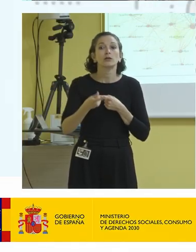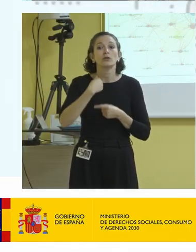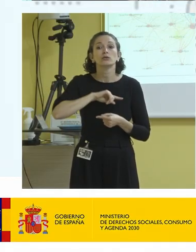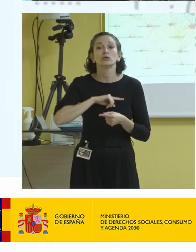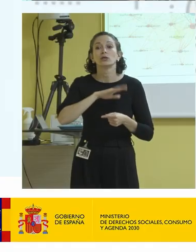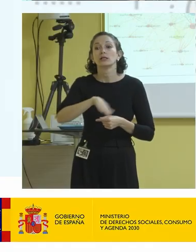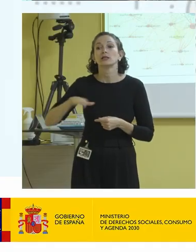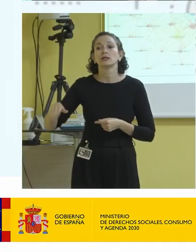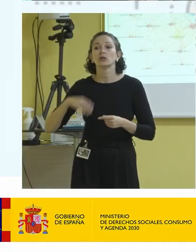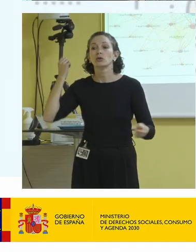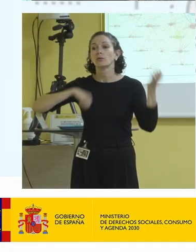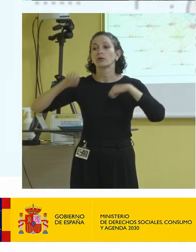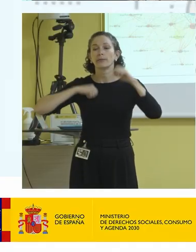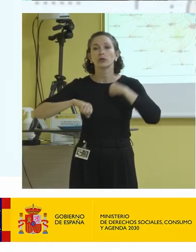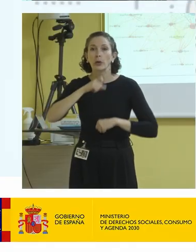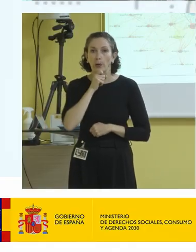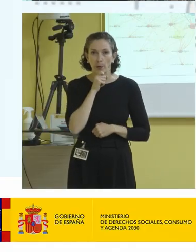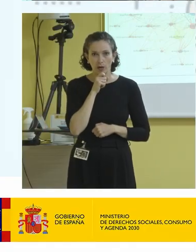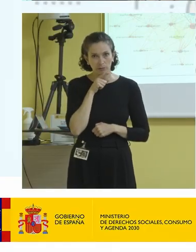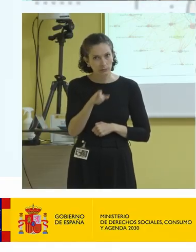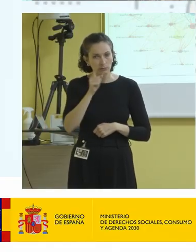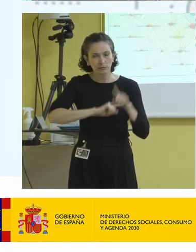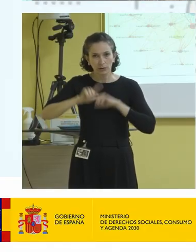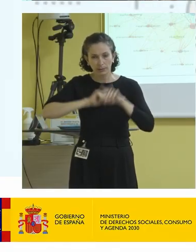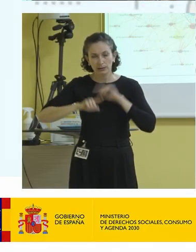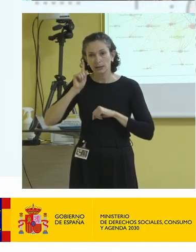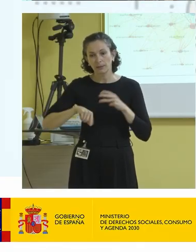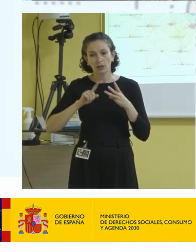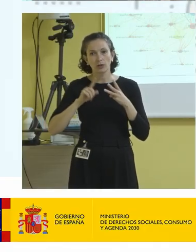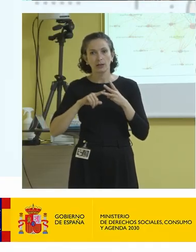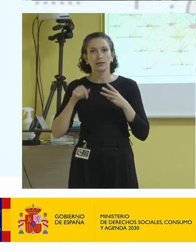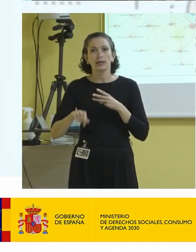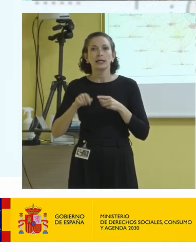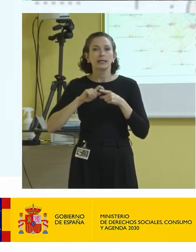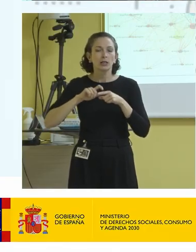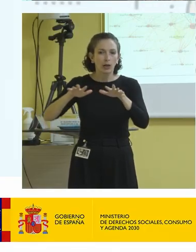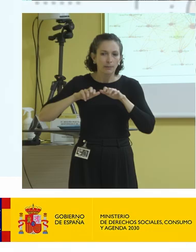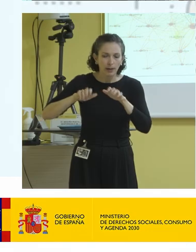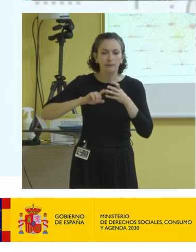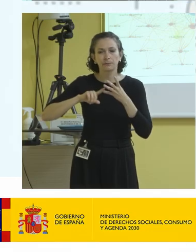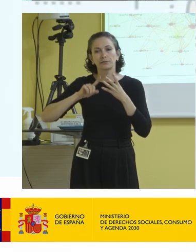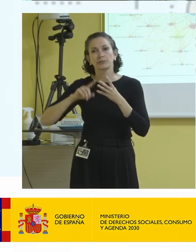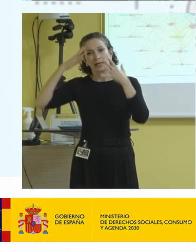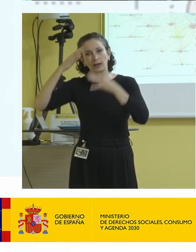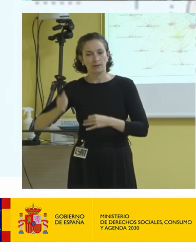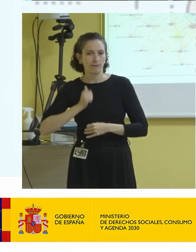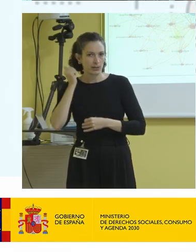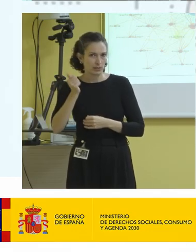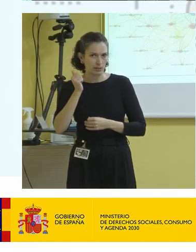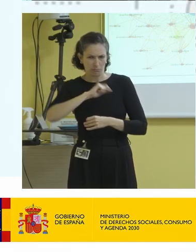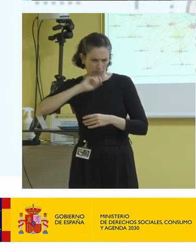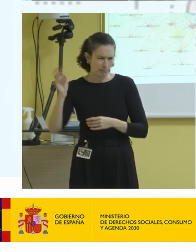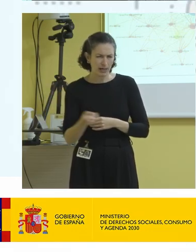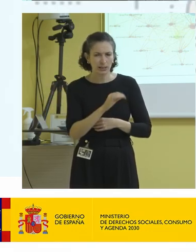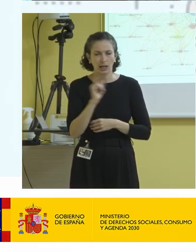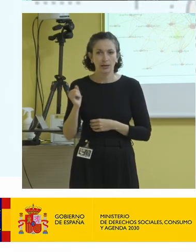niños. Eso es un problema. También había otra línea específica de estilo de aprendizaje, otras sobre falsas creencias, varias líneas, ¿vale?